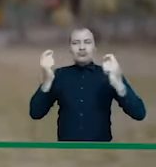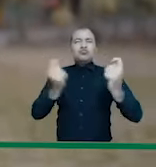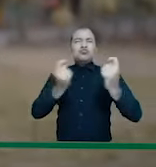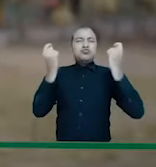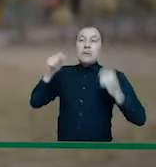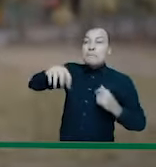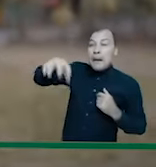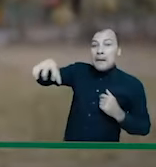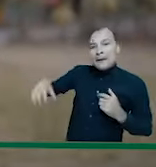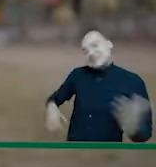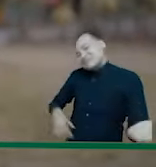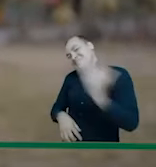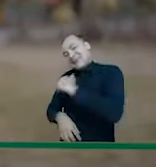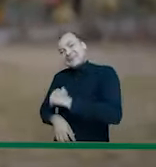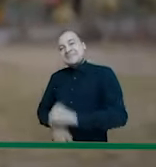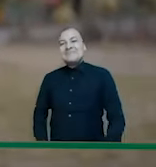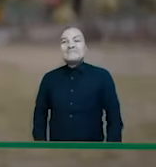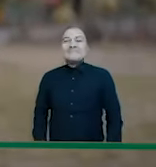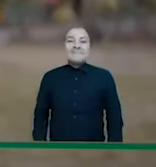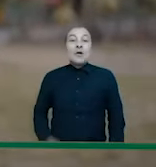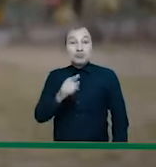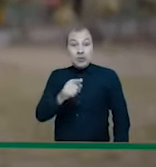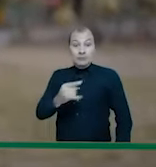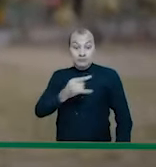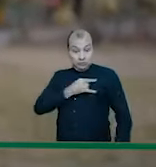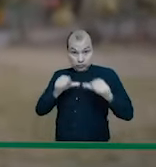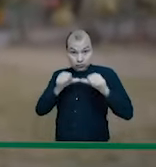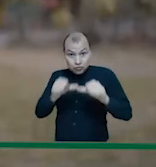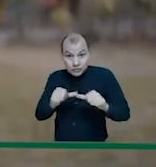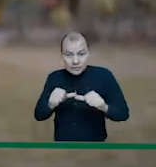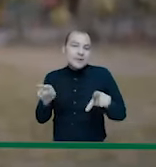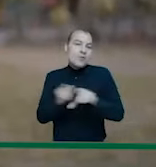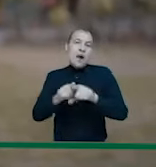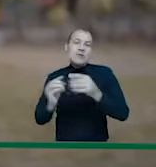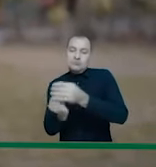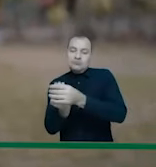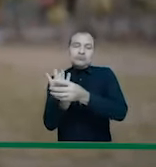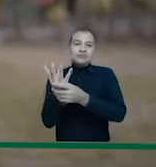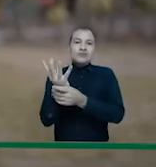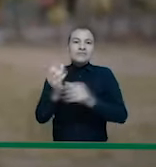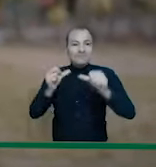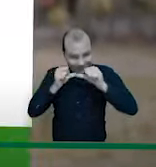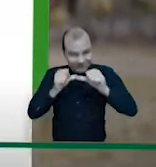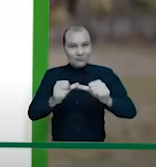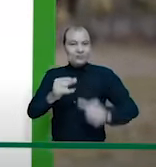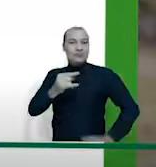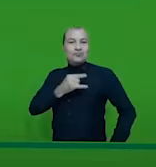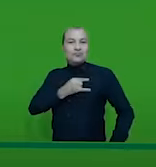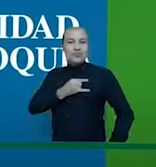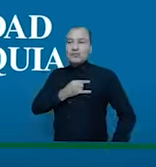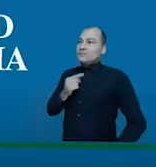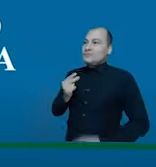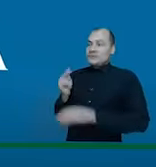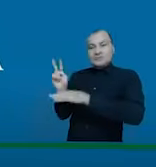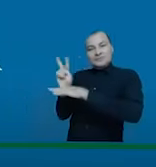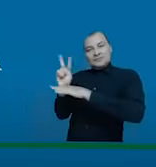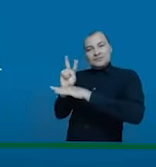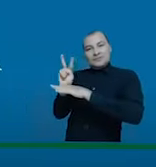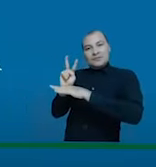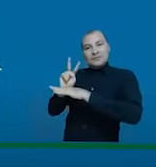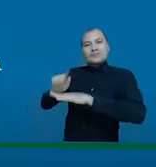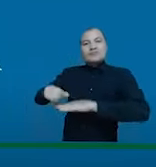Los invitamos a los espacios de las juntanzas que se vienen promoviendo desde los estamentos universitarios. Permanecer en